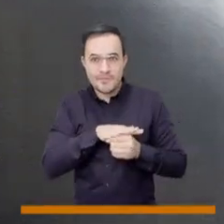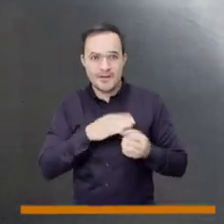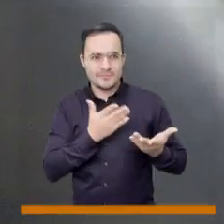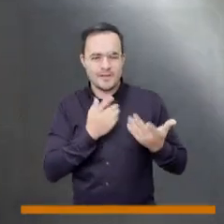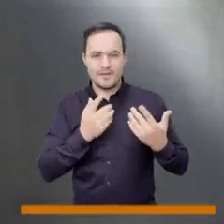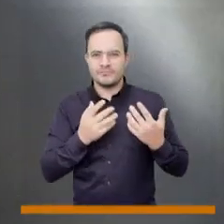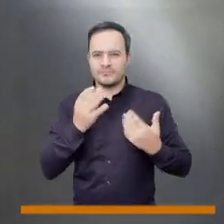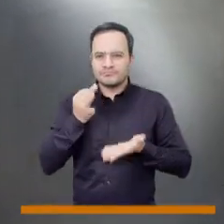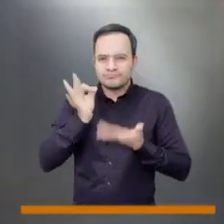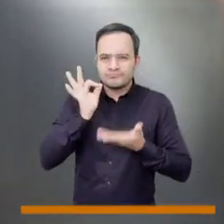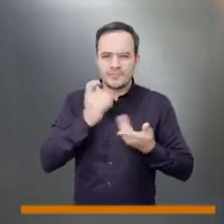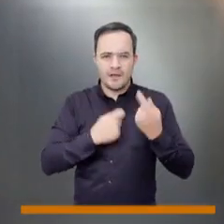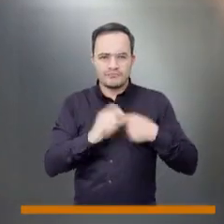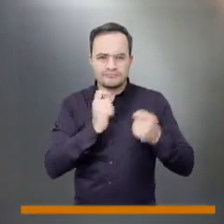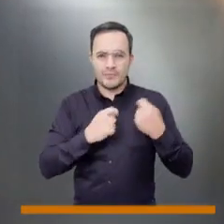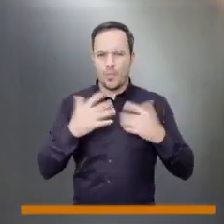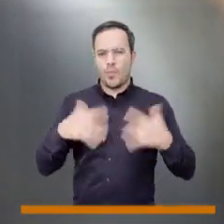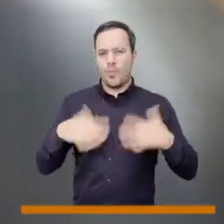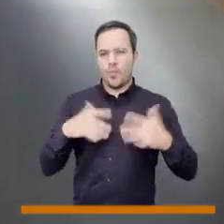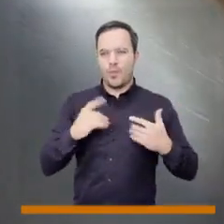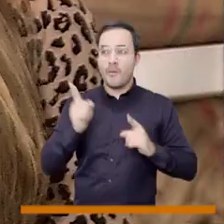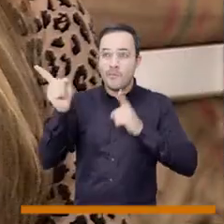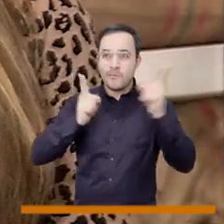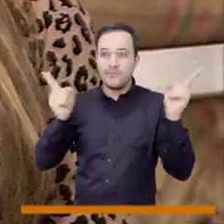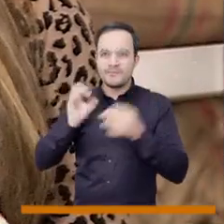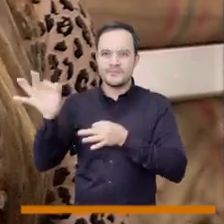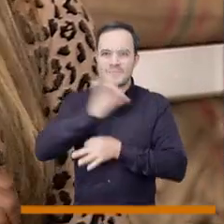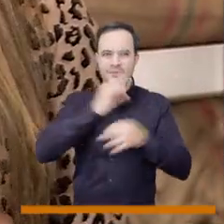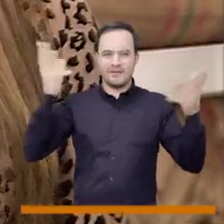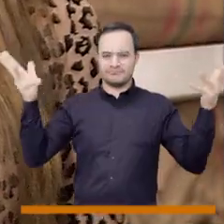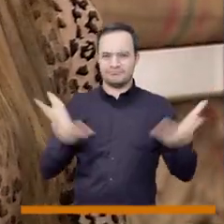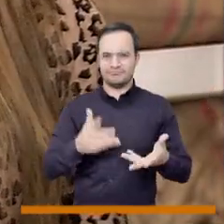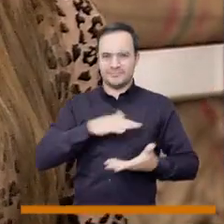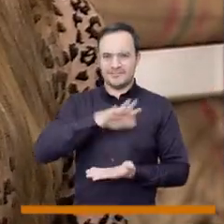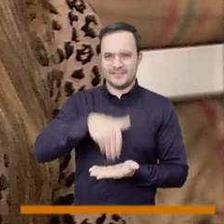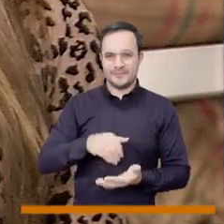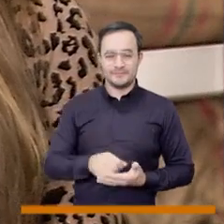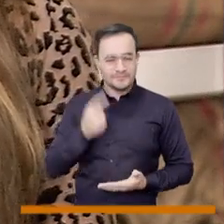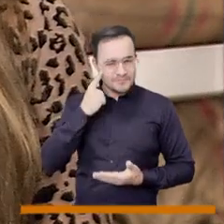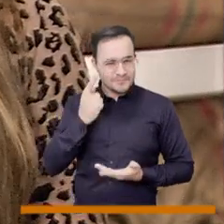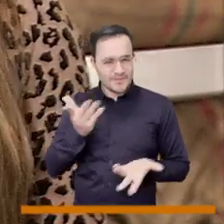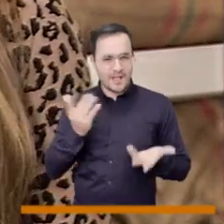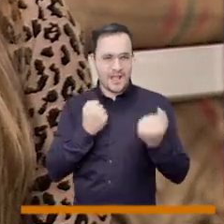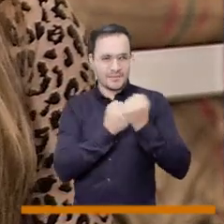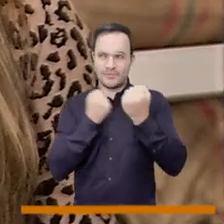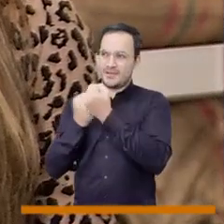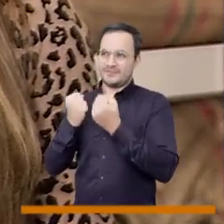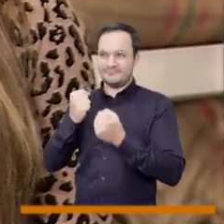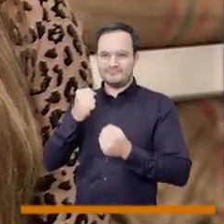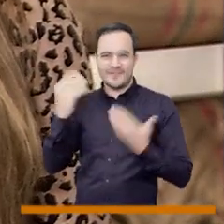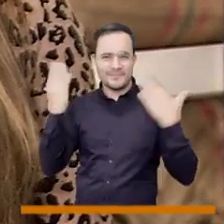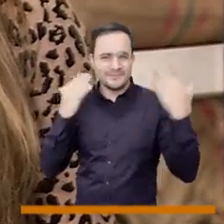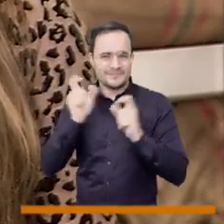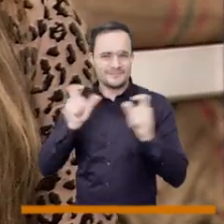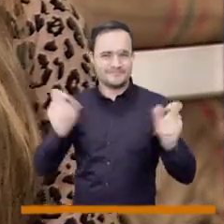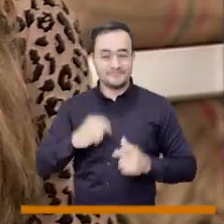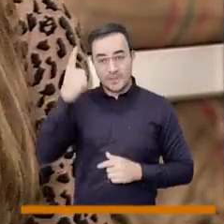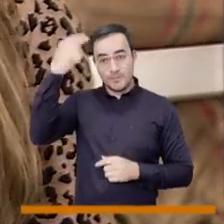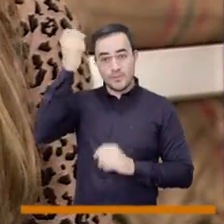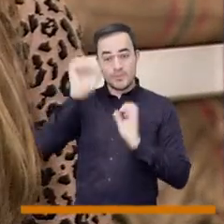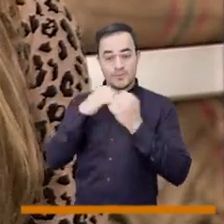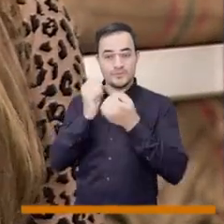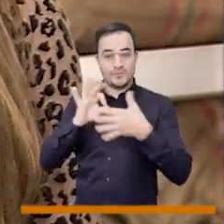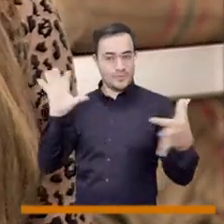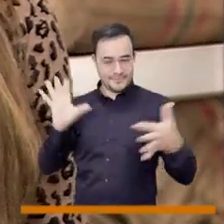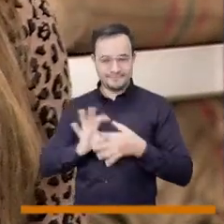ciudad, se despierta con el aroma del café cultivado en los barrios y corregimientos de Medellín. Apoyemos los campesinos,